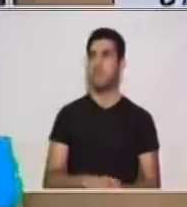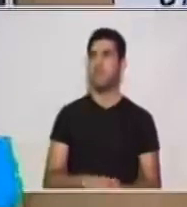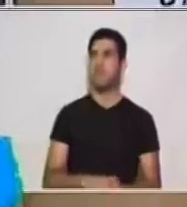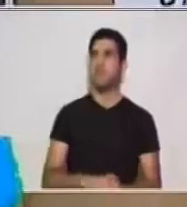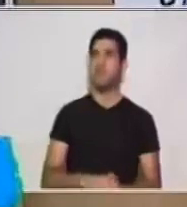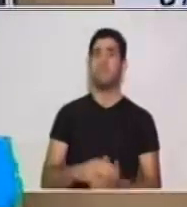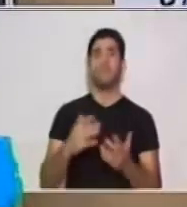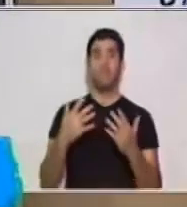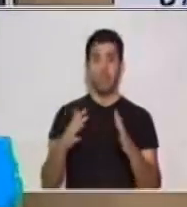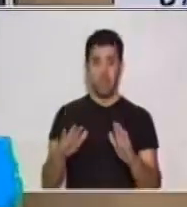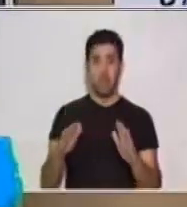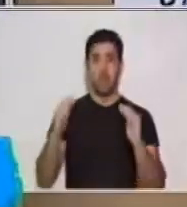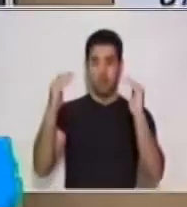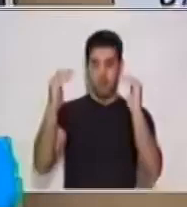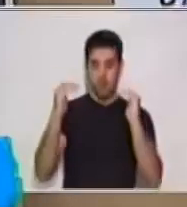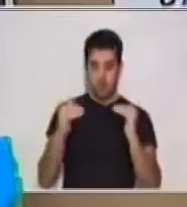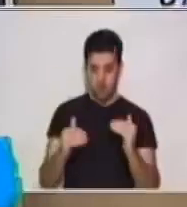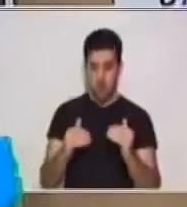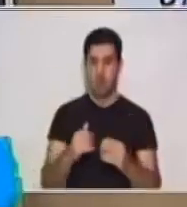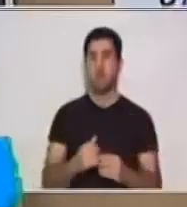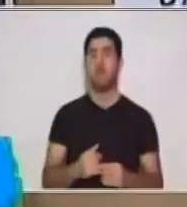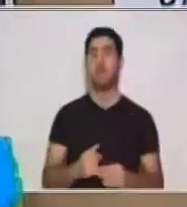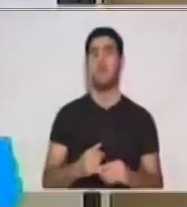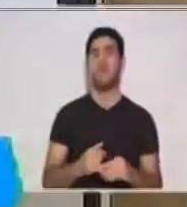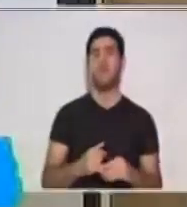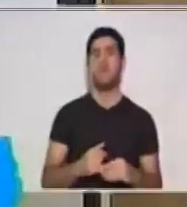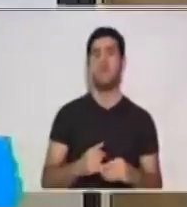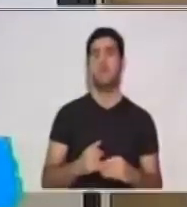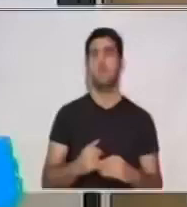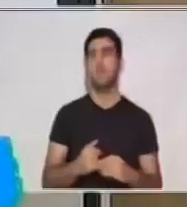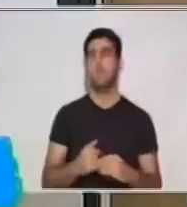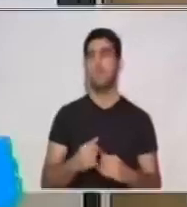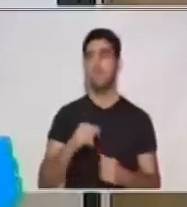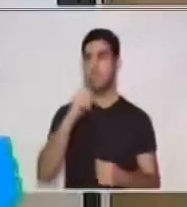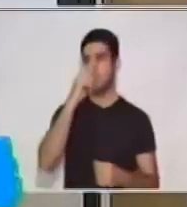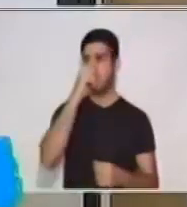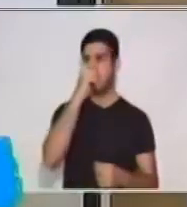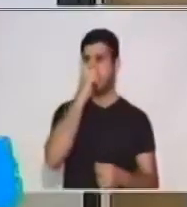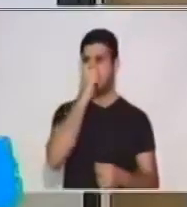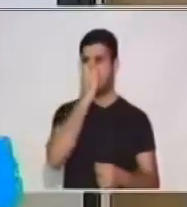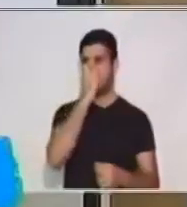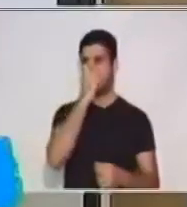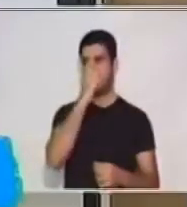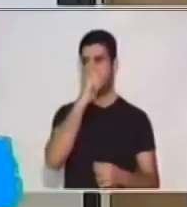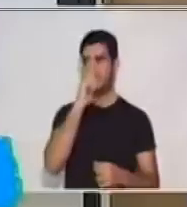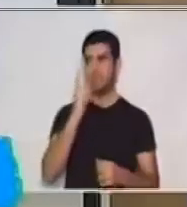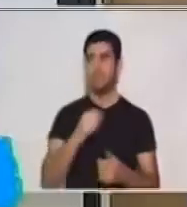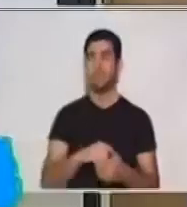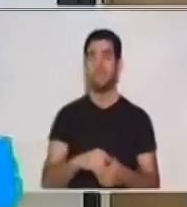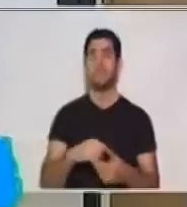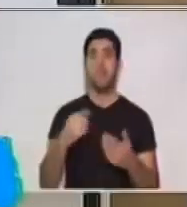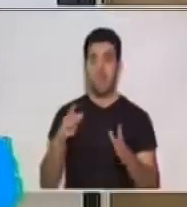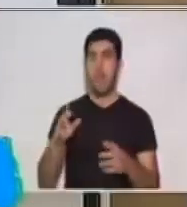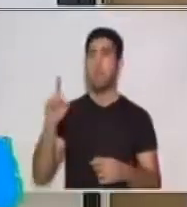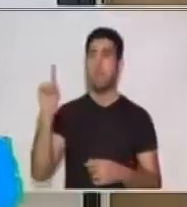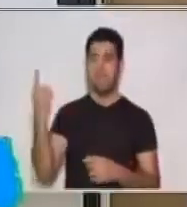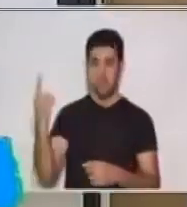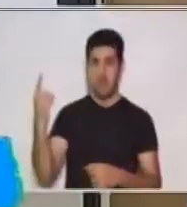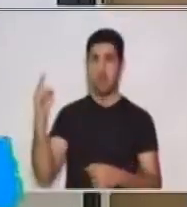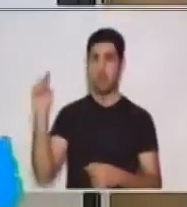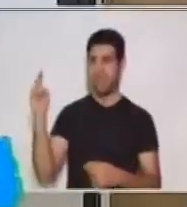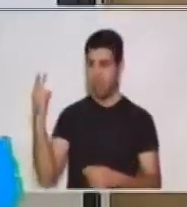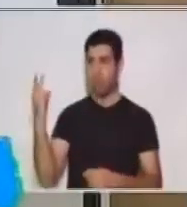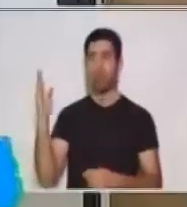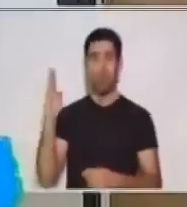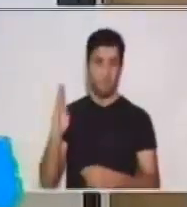35%. Ahora, también puedo simplificar, para segundo básico ya tengo, ahora para